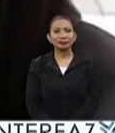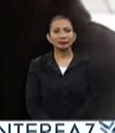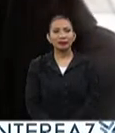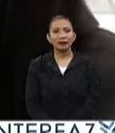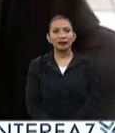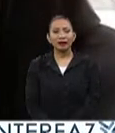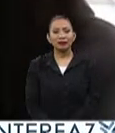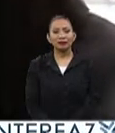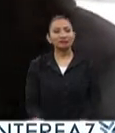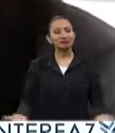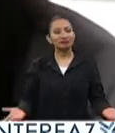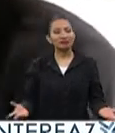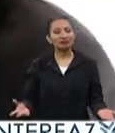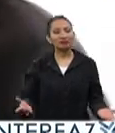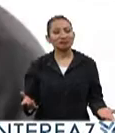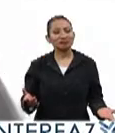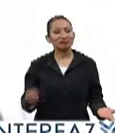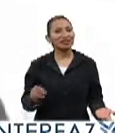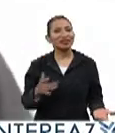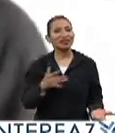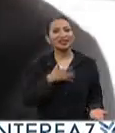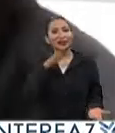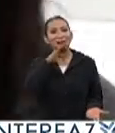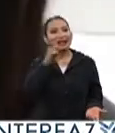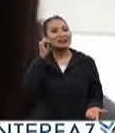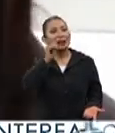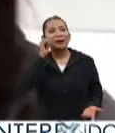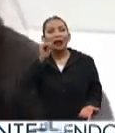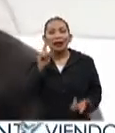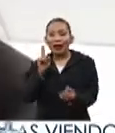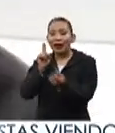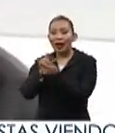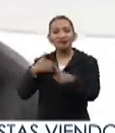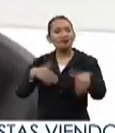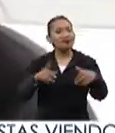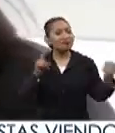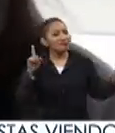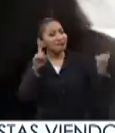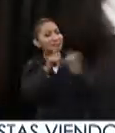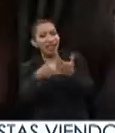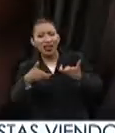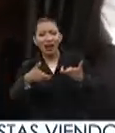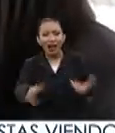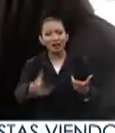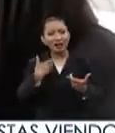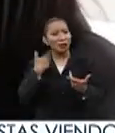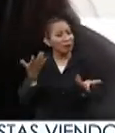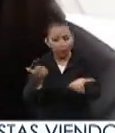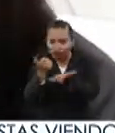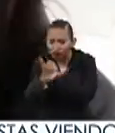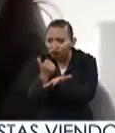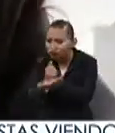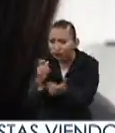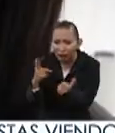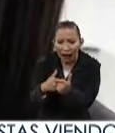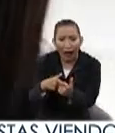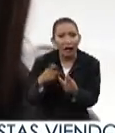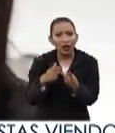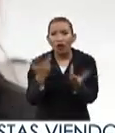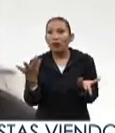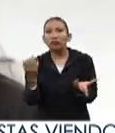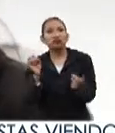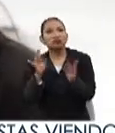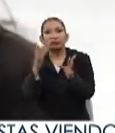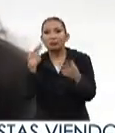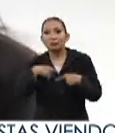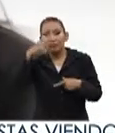No se siente mal. Siempre te encuentras a alguien caminando en la calle que te va a brindar la ayuda. No falta